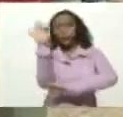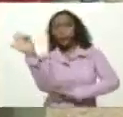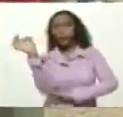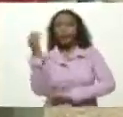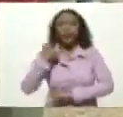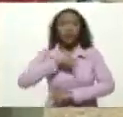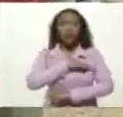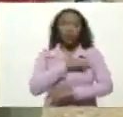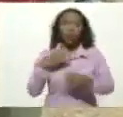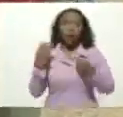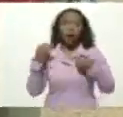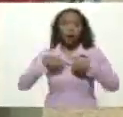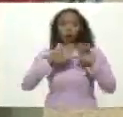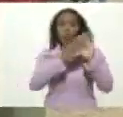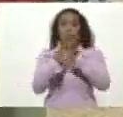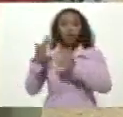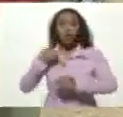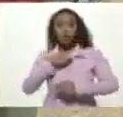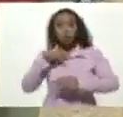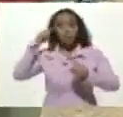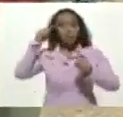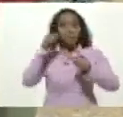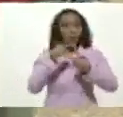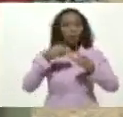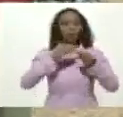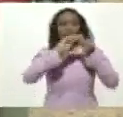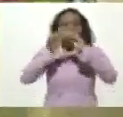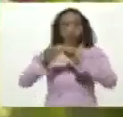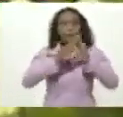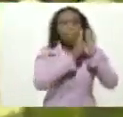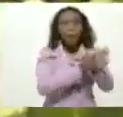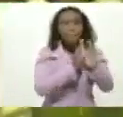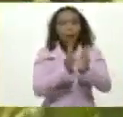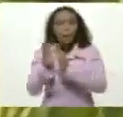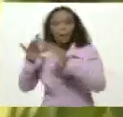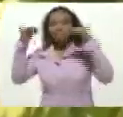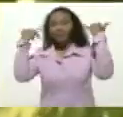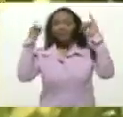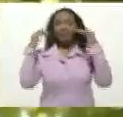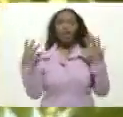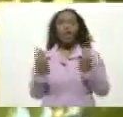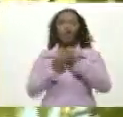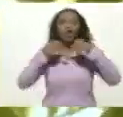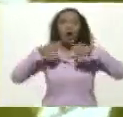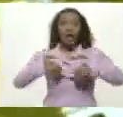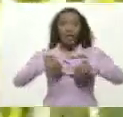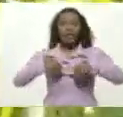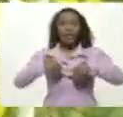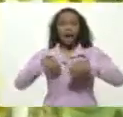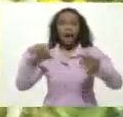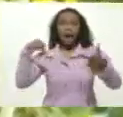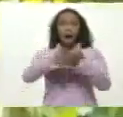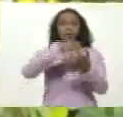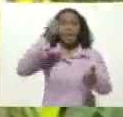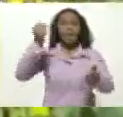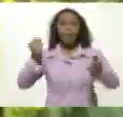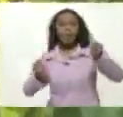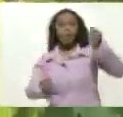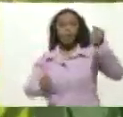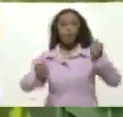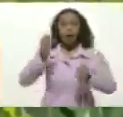en la comunidad nos hemos dedicado a organizarnos para que celebremos juntos este golpe de timón, el